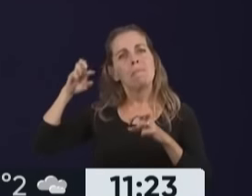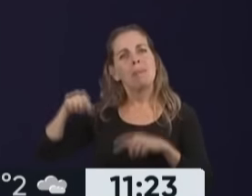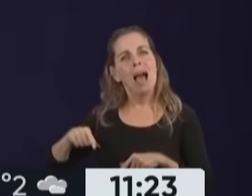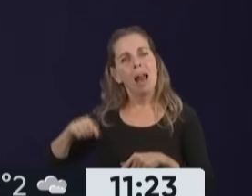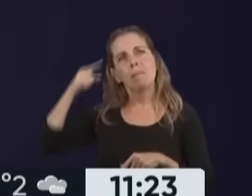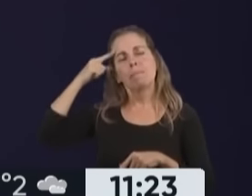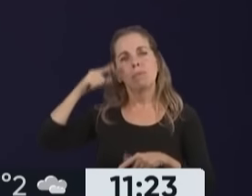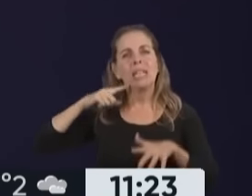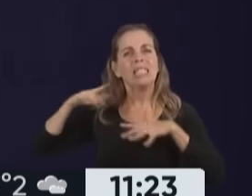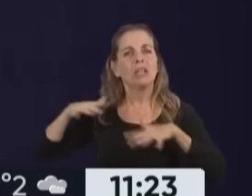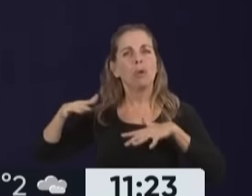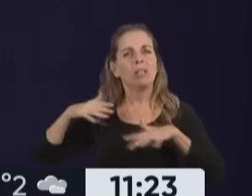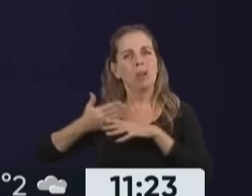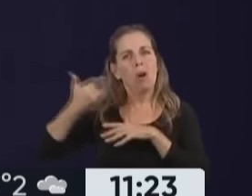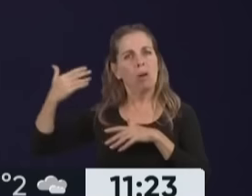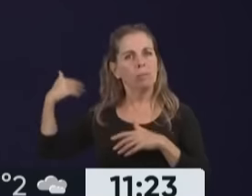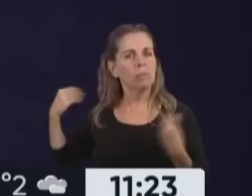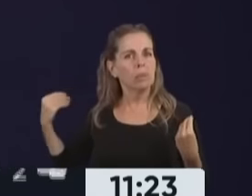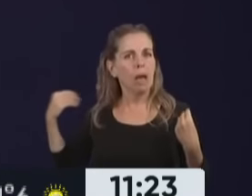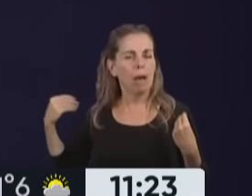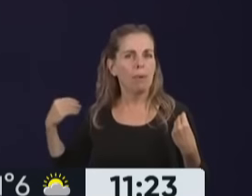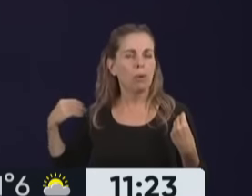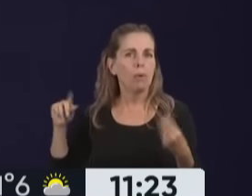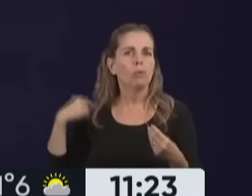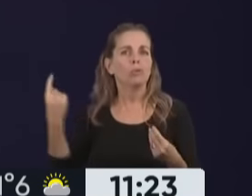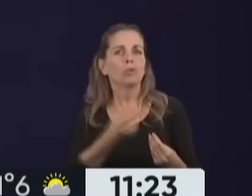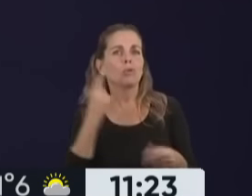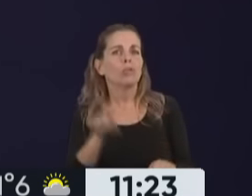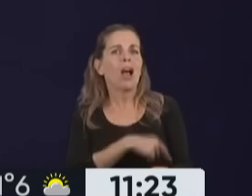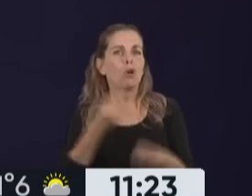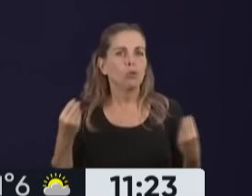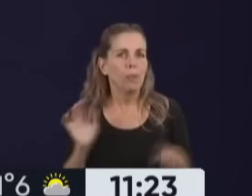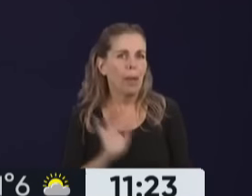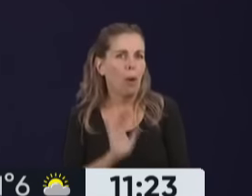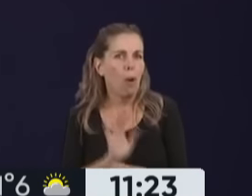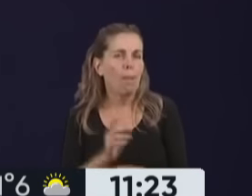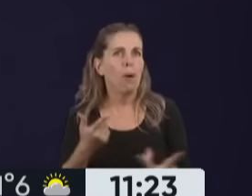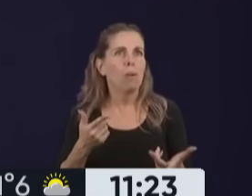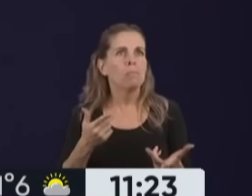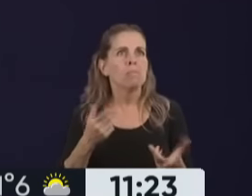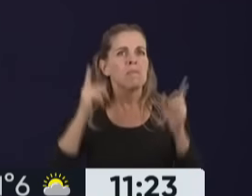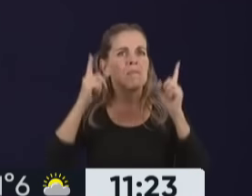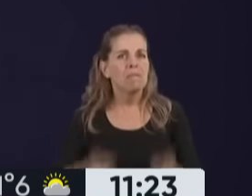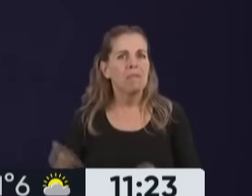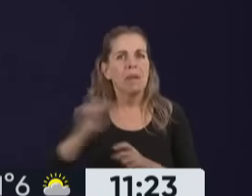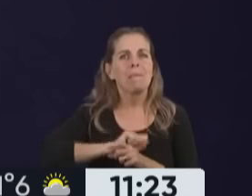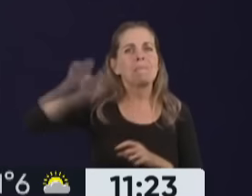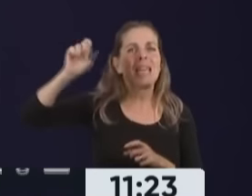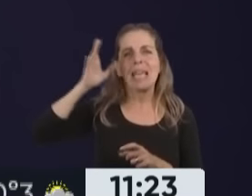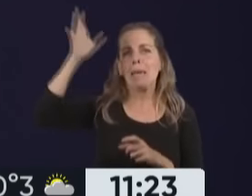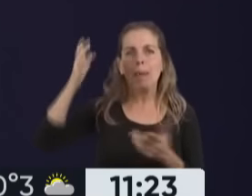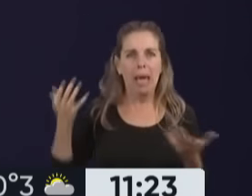un contexto que uno estaba inmerso en como lo definí en algún momento, en un túnel hiperinflacionario, bueno,